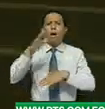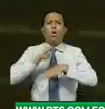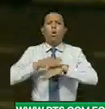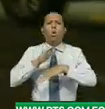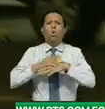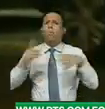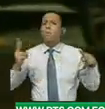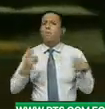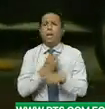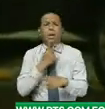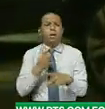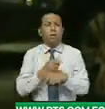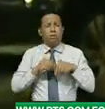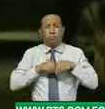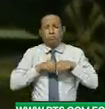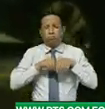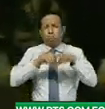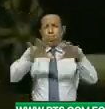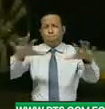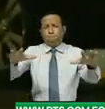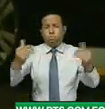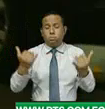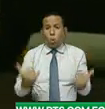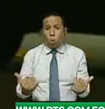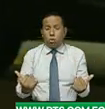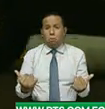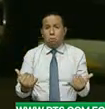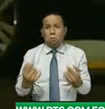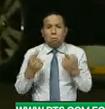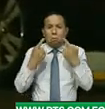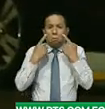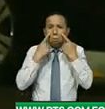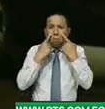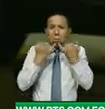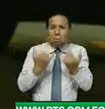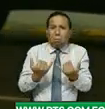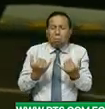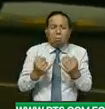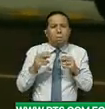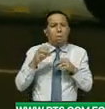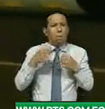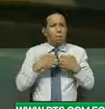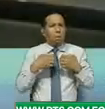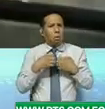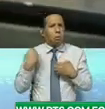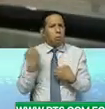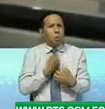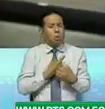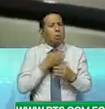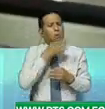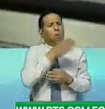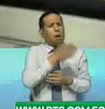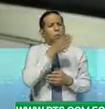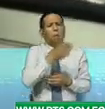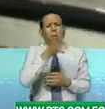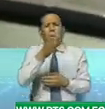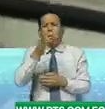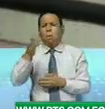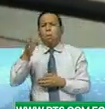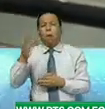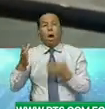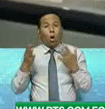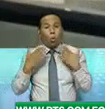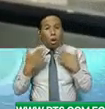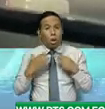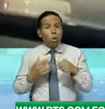viviendo en el puerto principal. Pero no, nuestro equipo periodístico realizó un recorrido por algunos puntos del